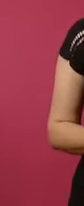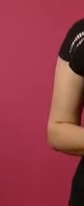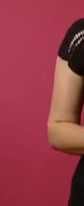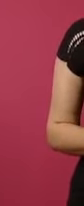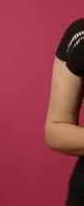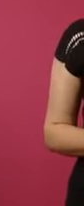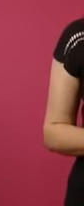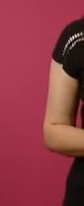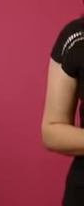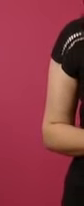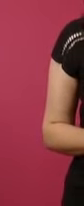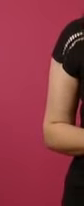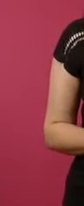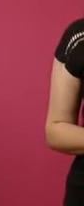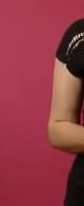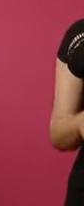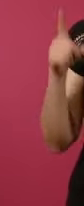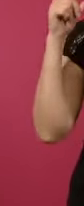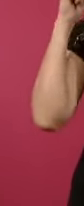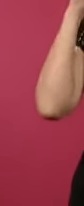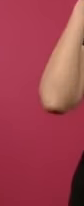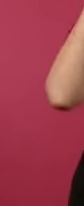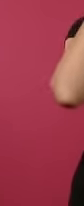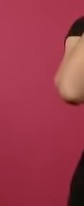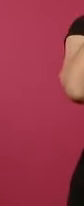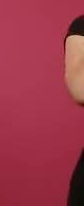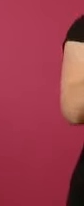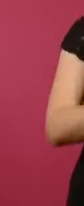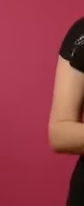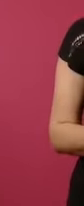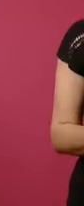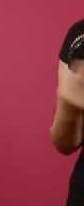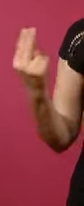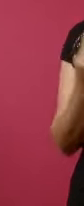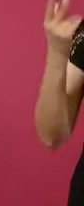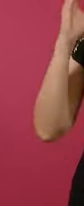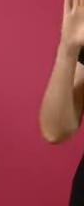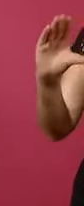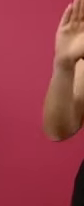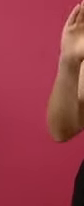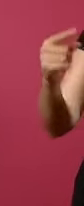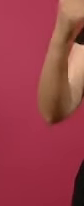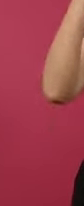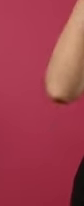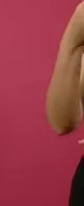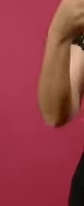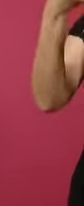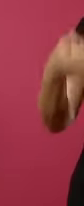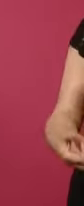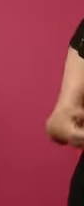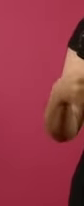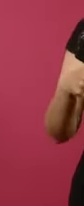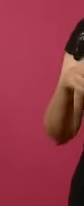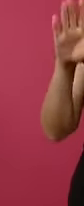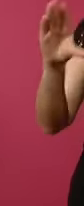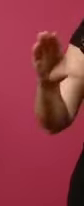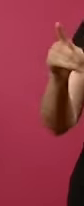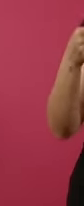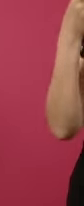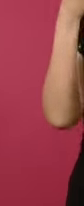es difícil, solo con principios, solo con ideales, se pueden resistir las tentaciones